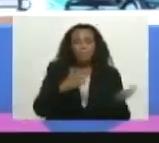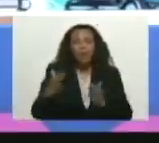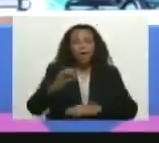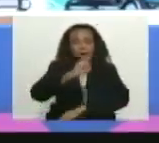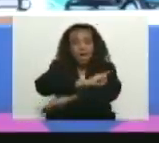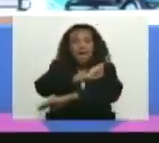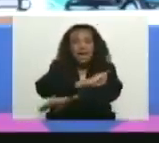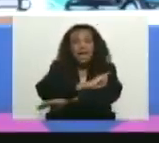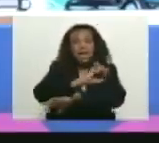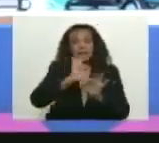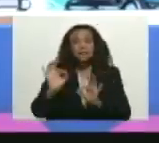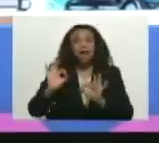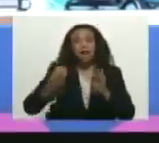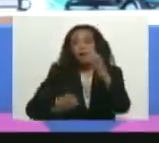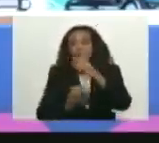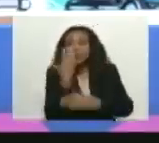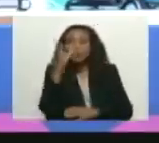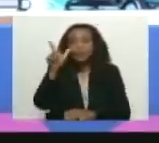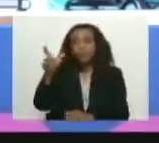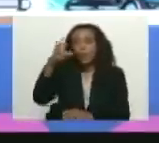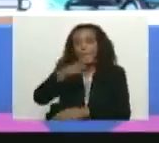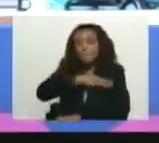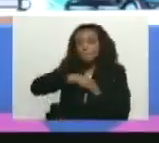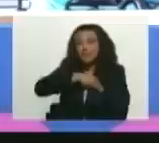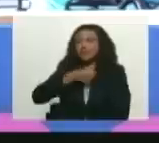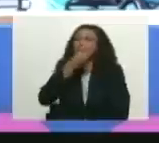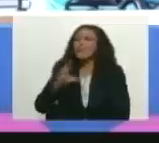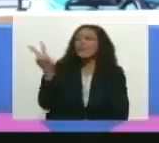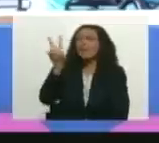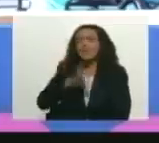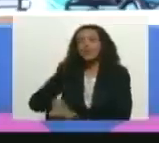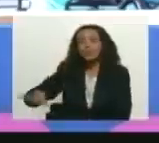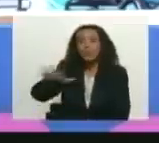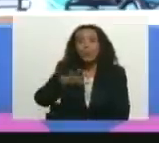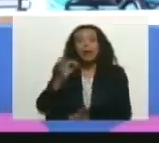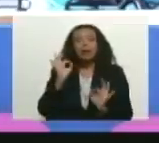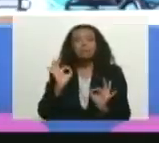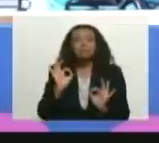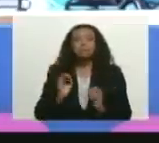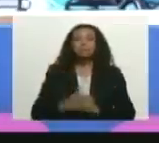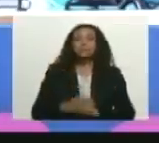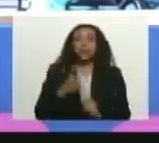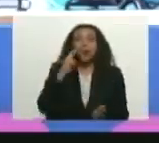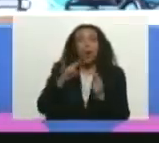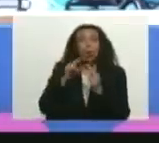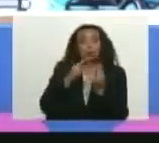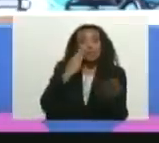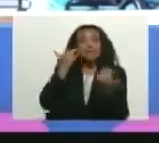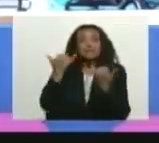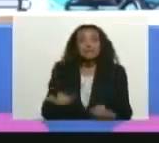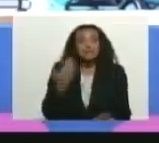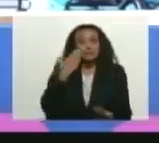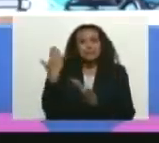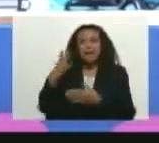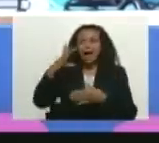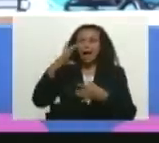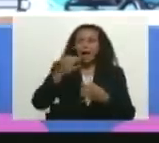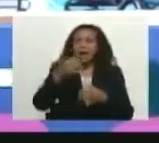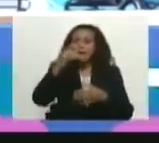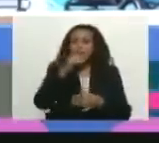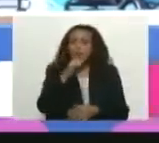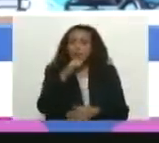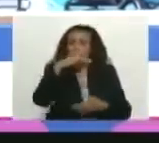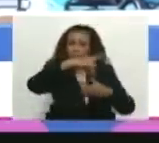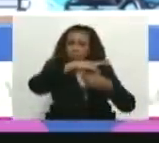Bien Equipada, de la mano de la Fundación Misión Bella Venezuela, que además vamos a conocer de inmediato algunos datos, presidente, a